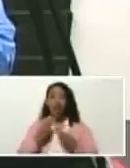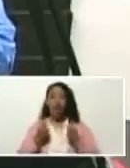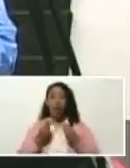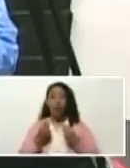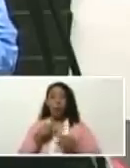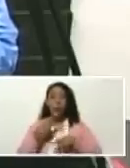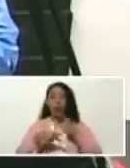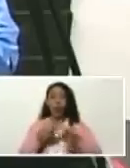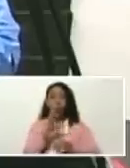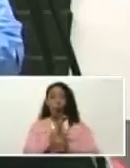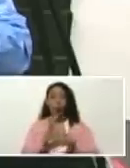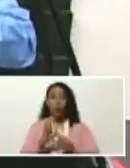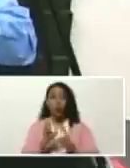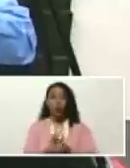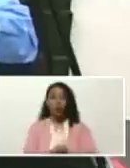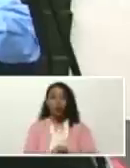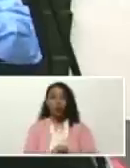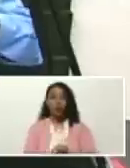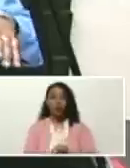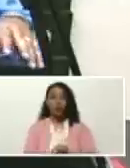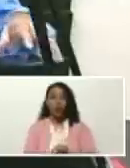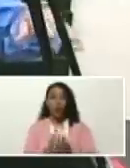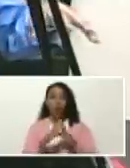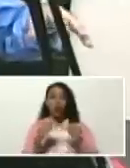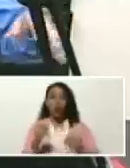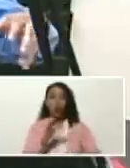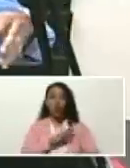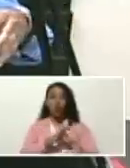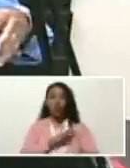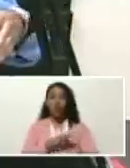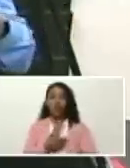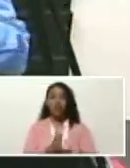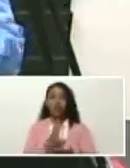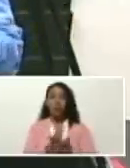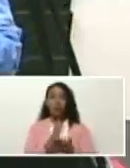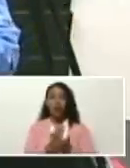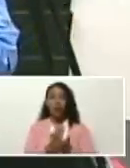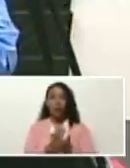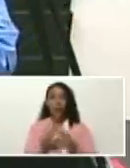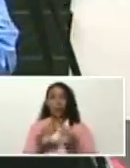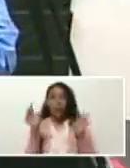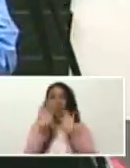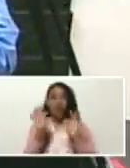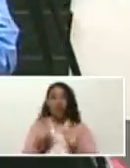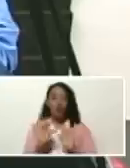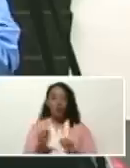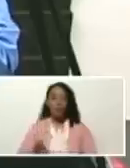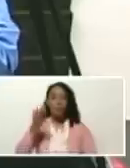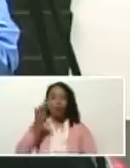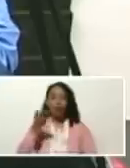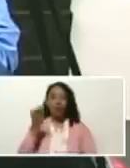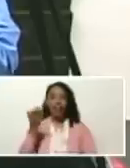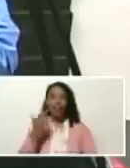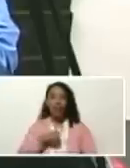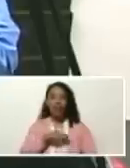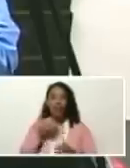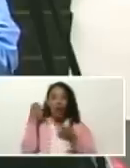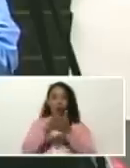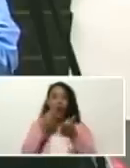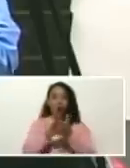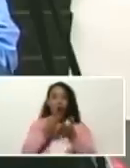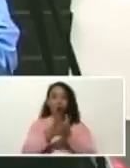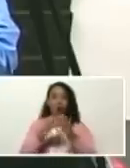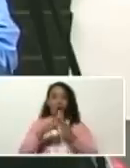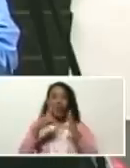político cultural con toda la sociedad siempre pero de manera particular nos hemos empeñado con